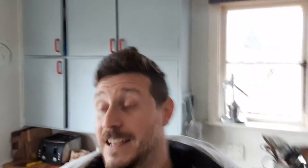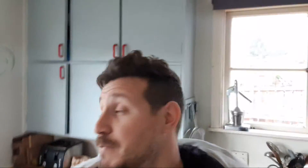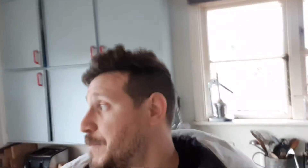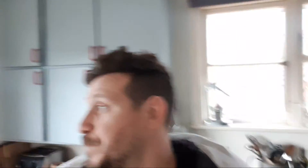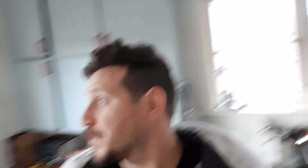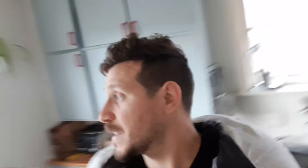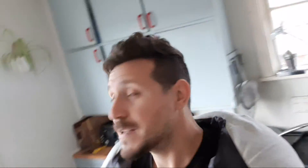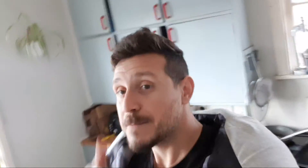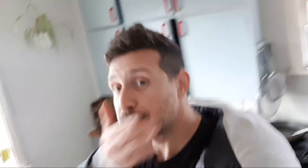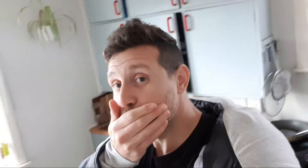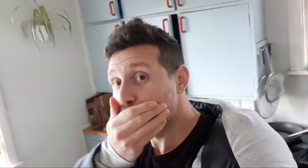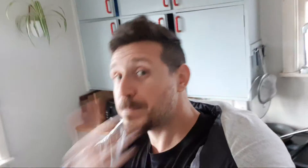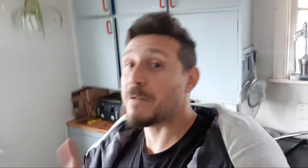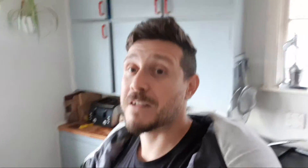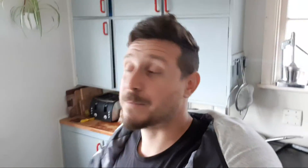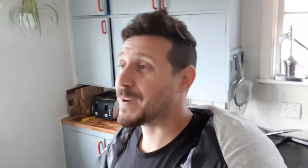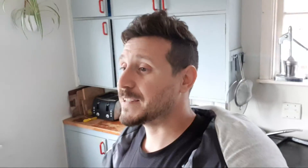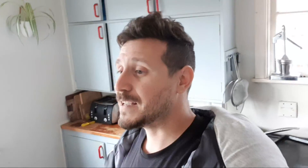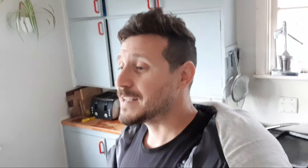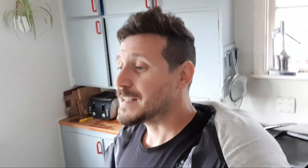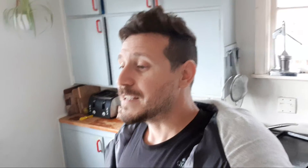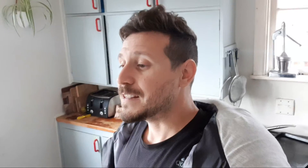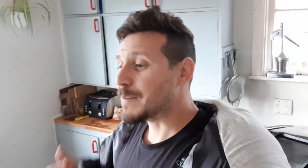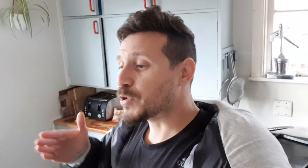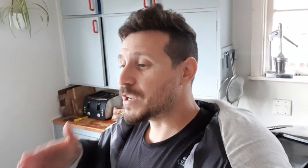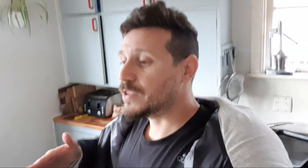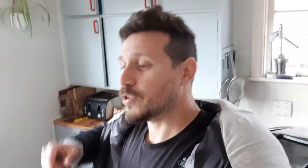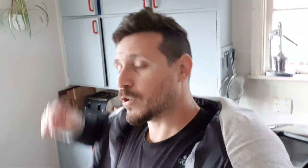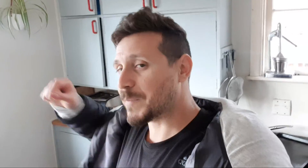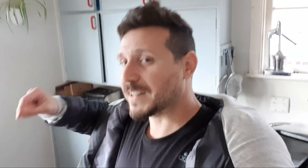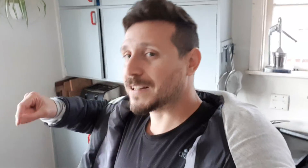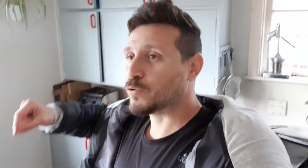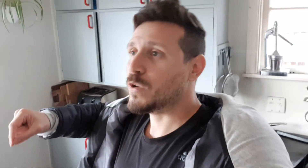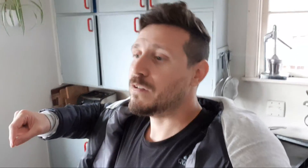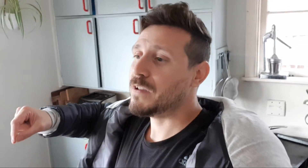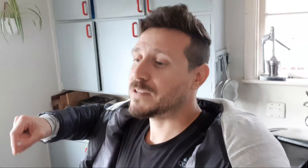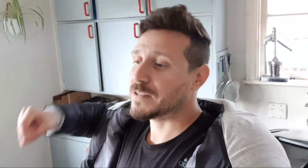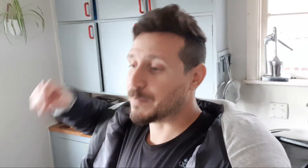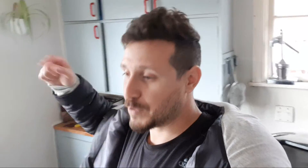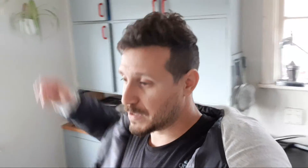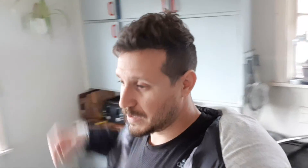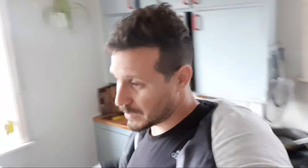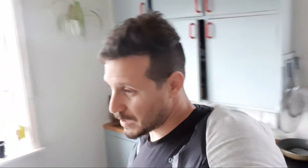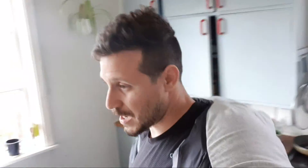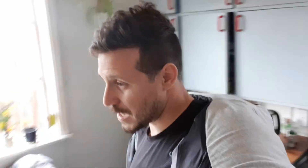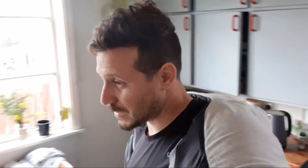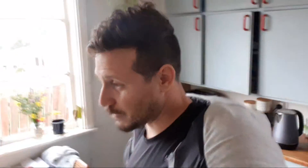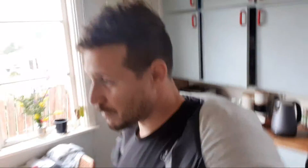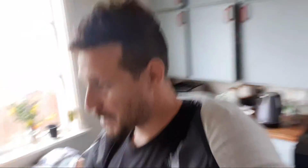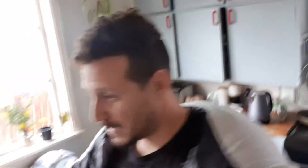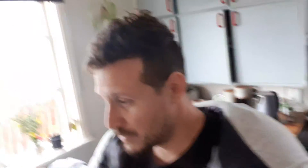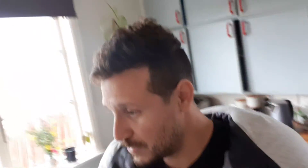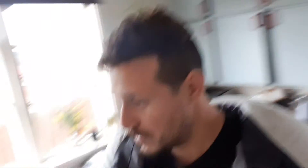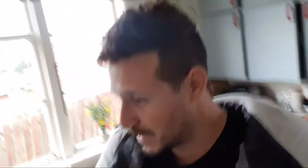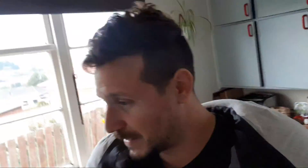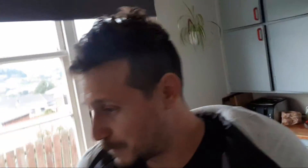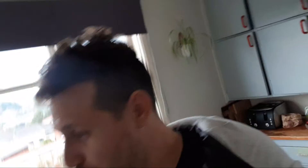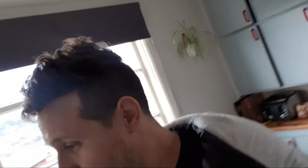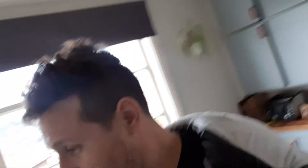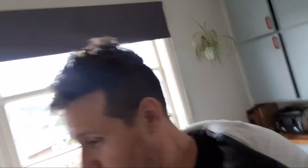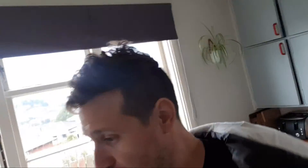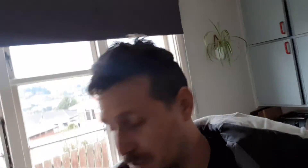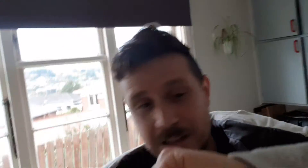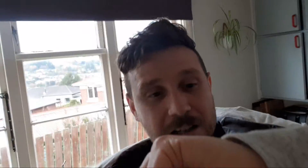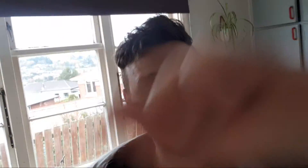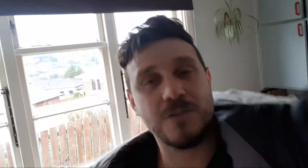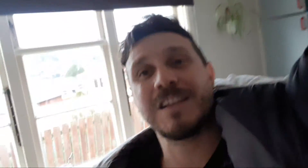Así que bueno, vamos a ver qué pasa. De a poquito, dijo, a partir de este jueves, después, este jueves, ¿para qué hoy es que estamos?